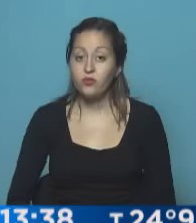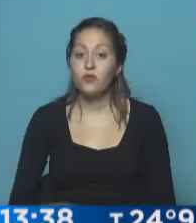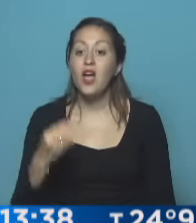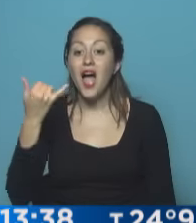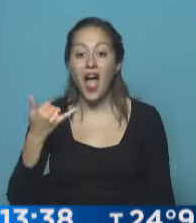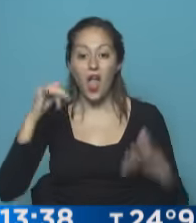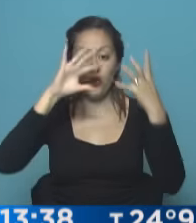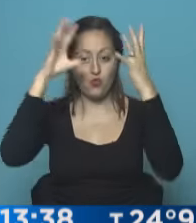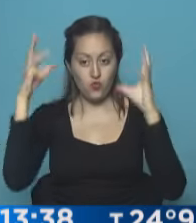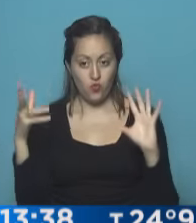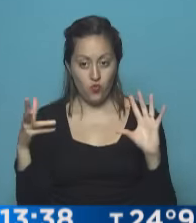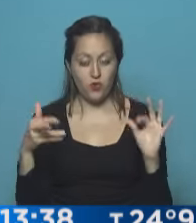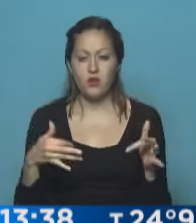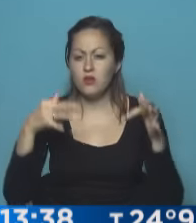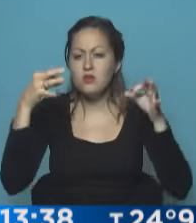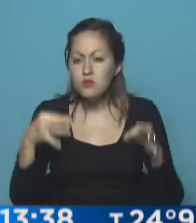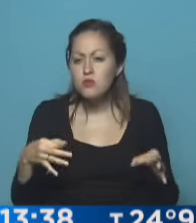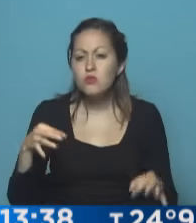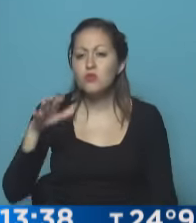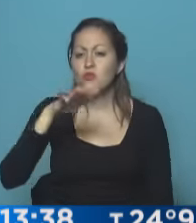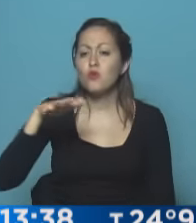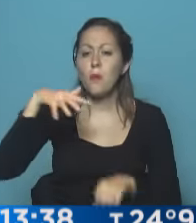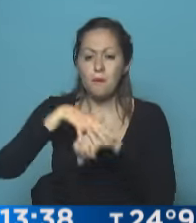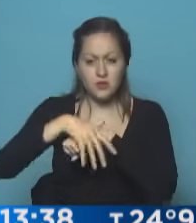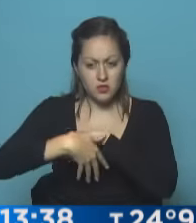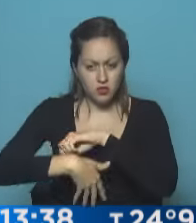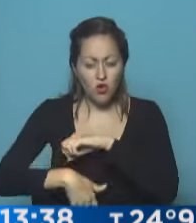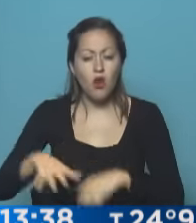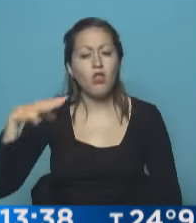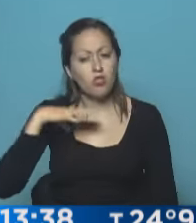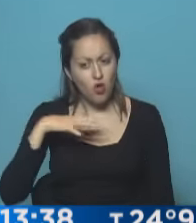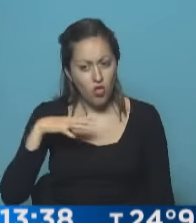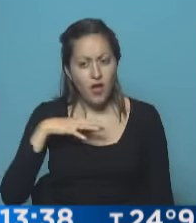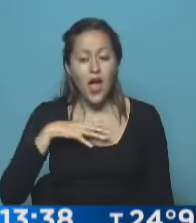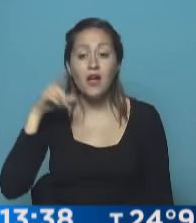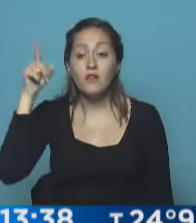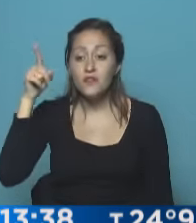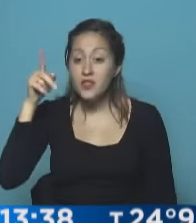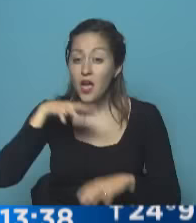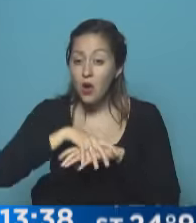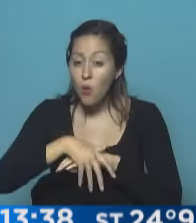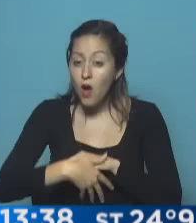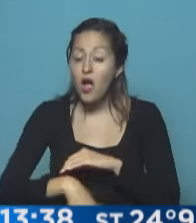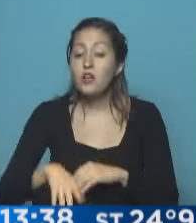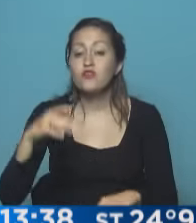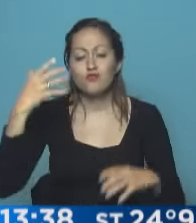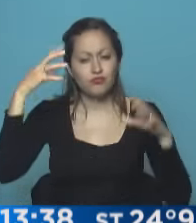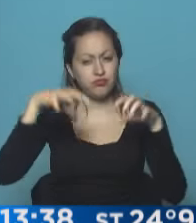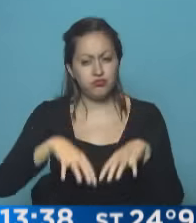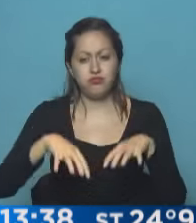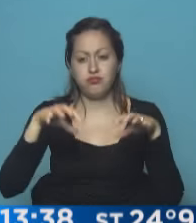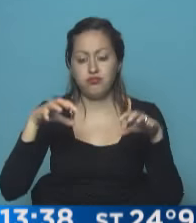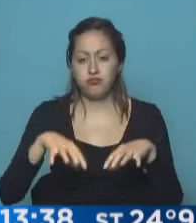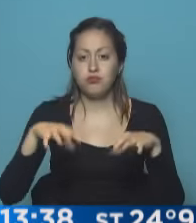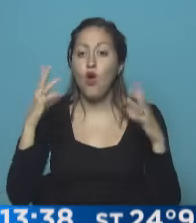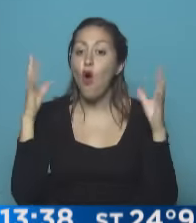hay nubes y tenemos justamente sobre la provincia de Misiones, que todavía en Iguazú, Bernardo de Irigoyen, está lloviznando. En